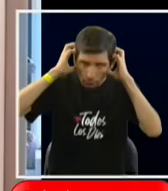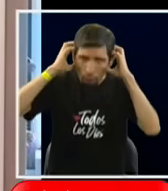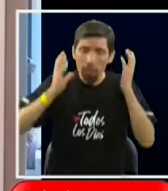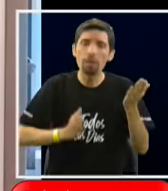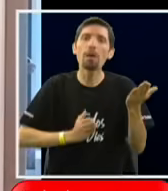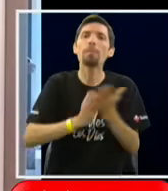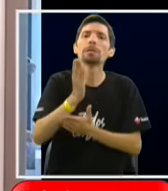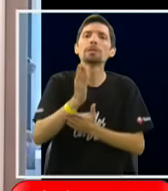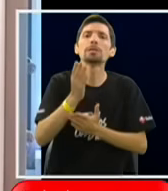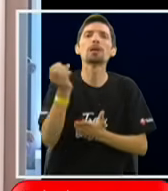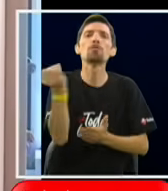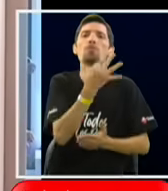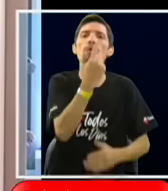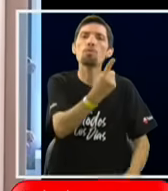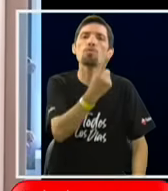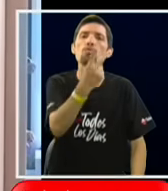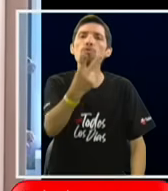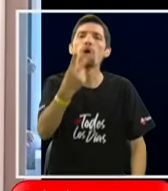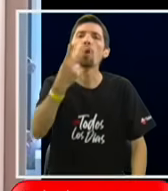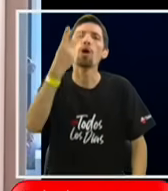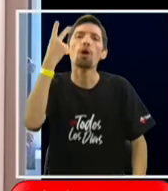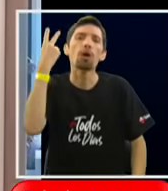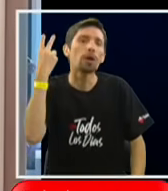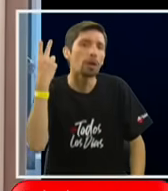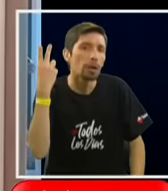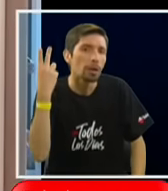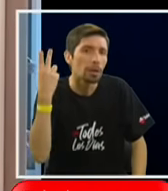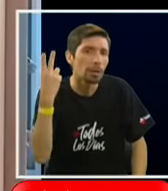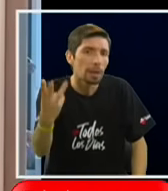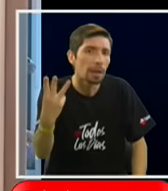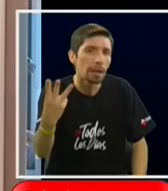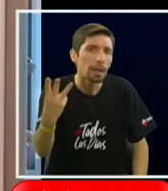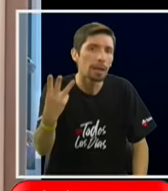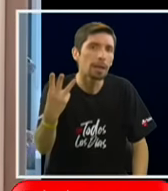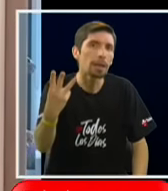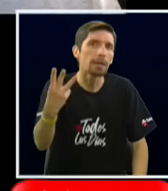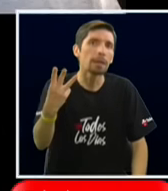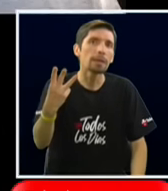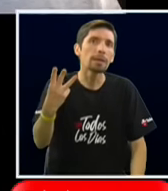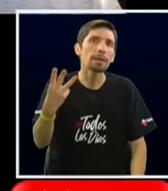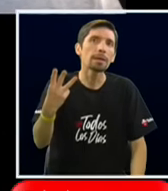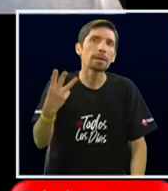empezar todos a la cuenta de tres. Uno, dos, tres.